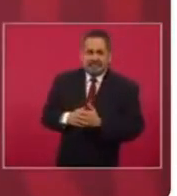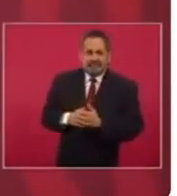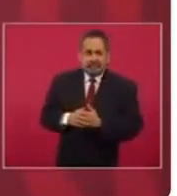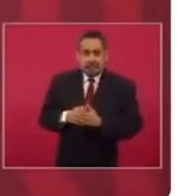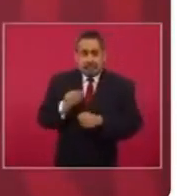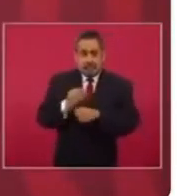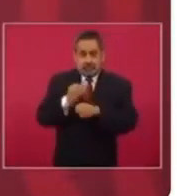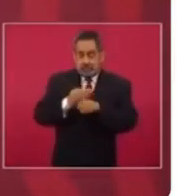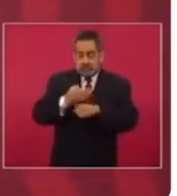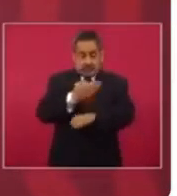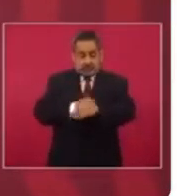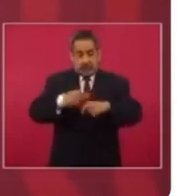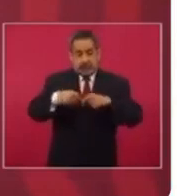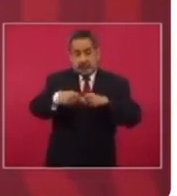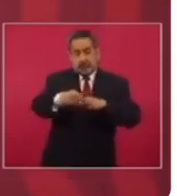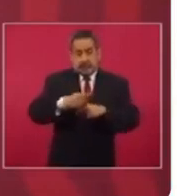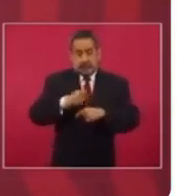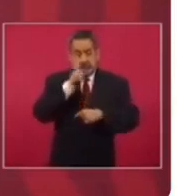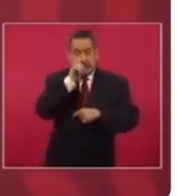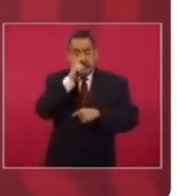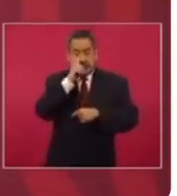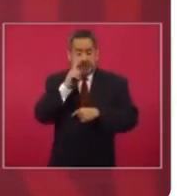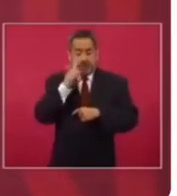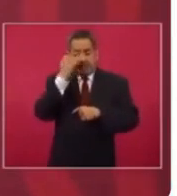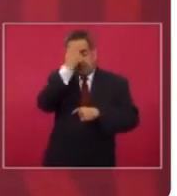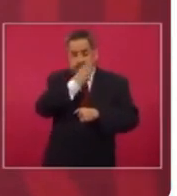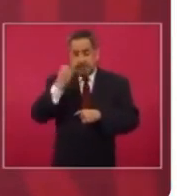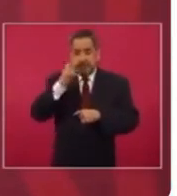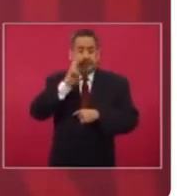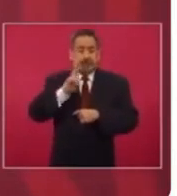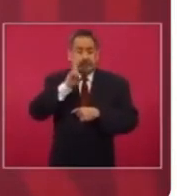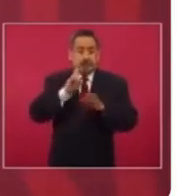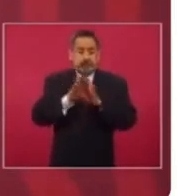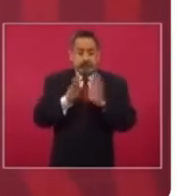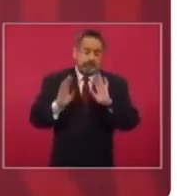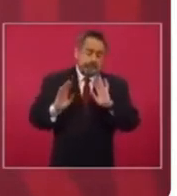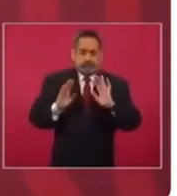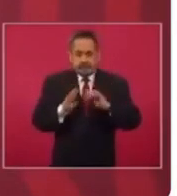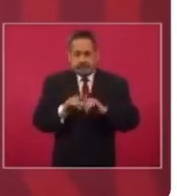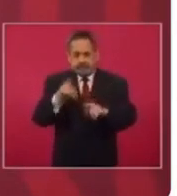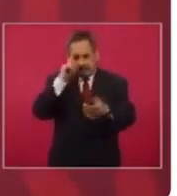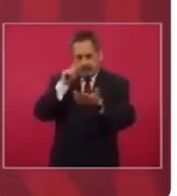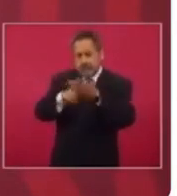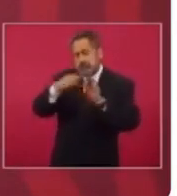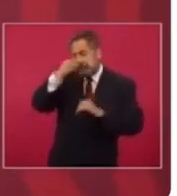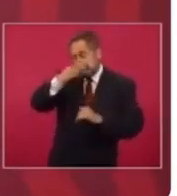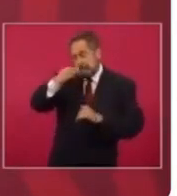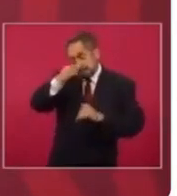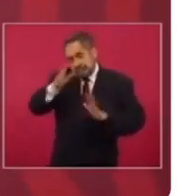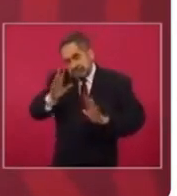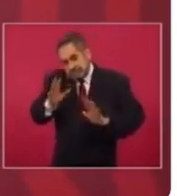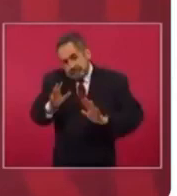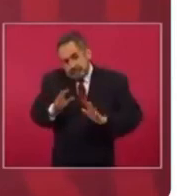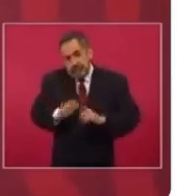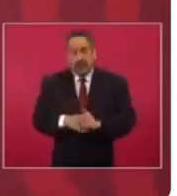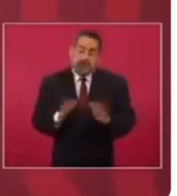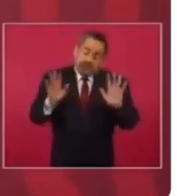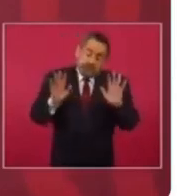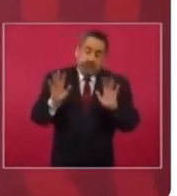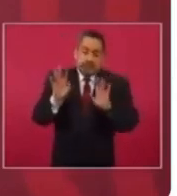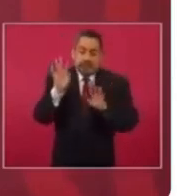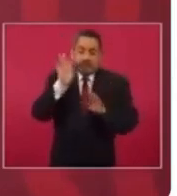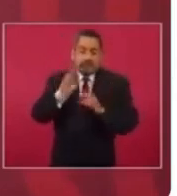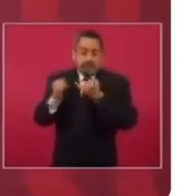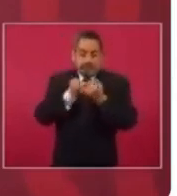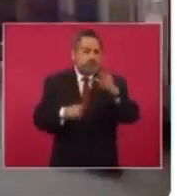pregunta y dice este pues si algo hay de eso ahora sí me voy a hacer la prueba el viernes dijo que no anduvo deambulando en reunión